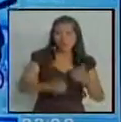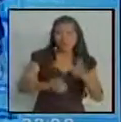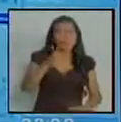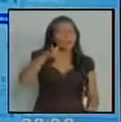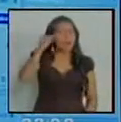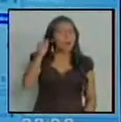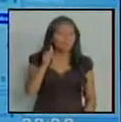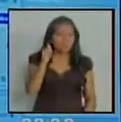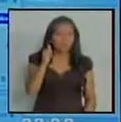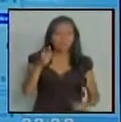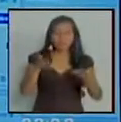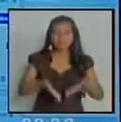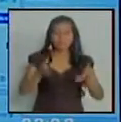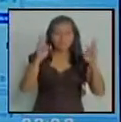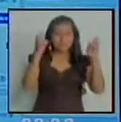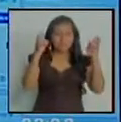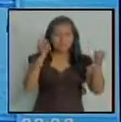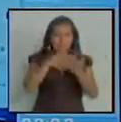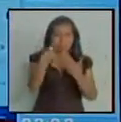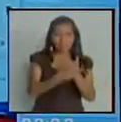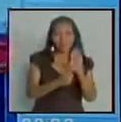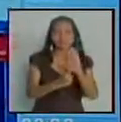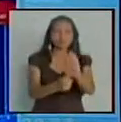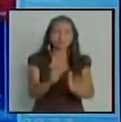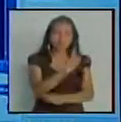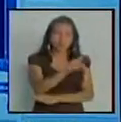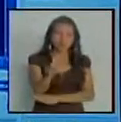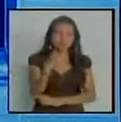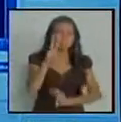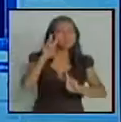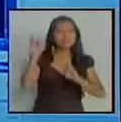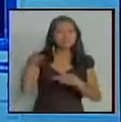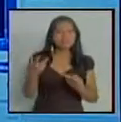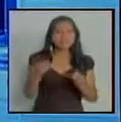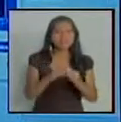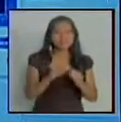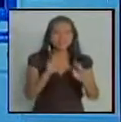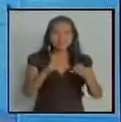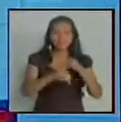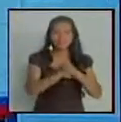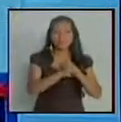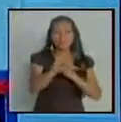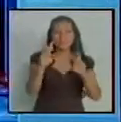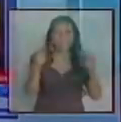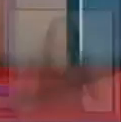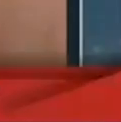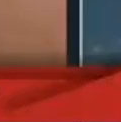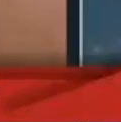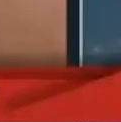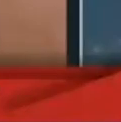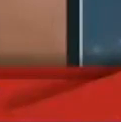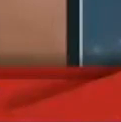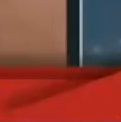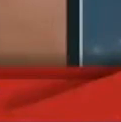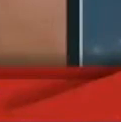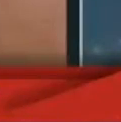audición. Si es así, este programa es para usted. Vamos a ver las publicaciones para que usted participe esta noche.